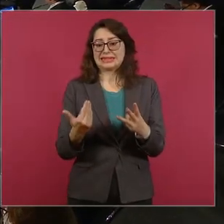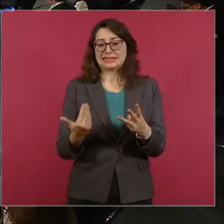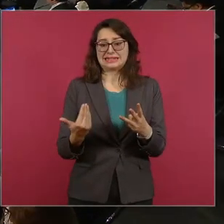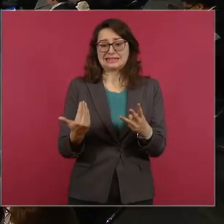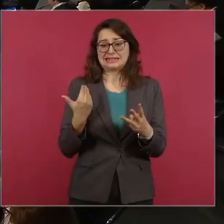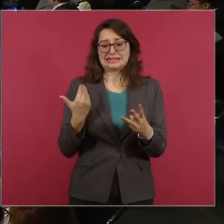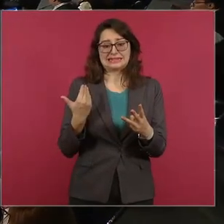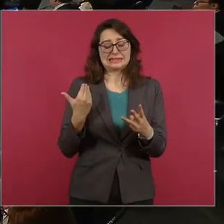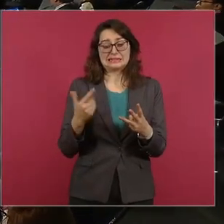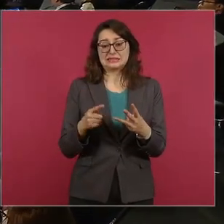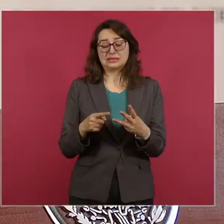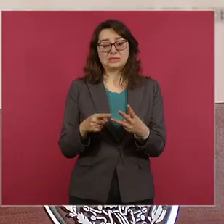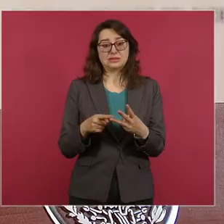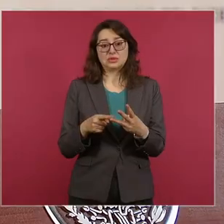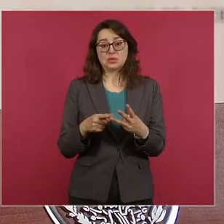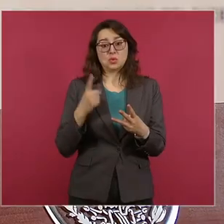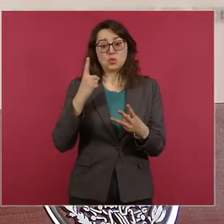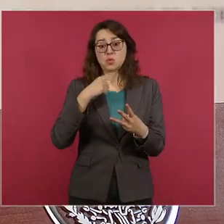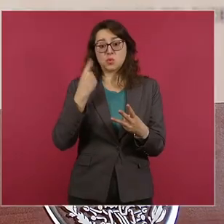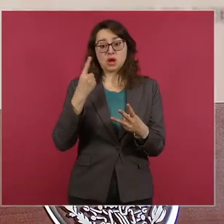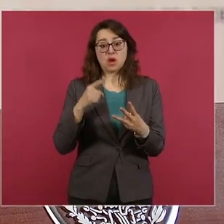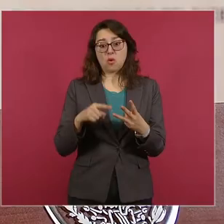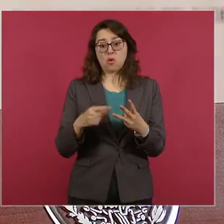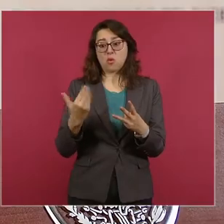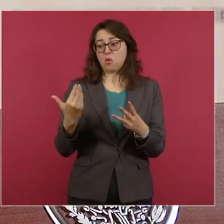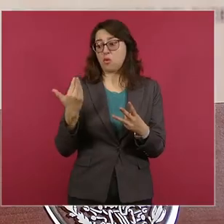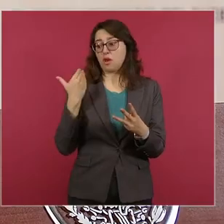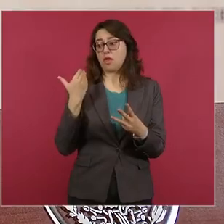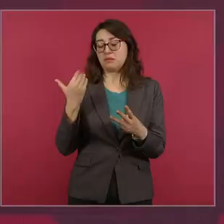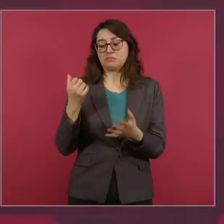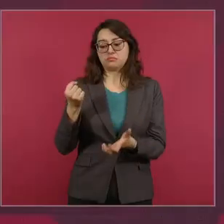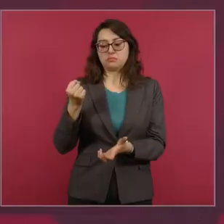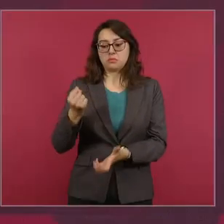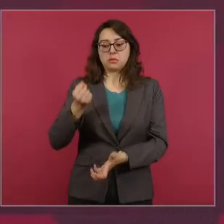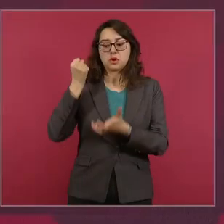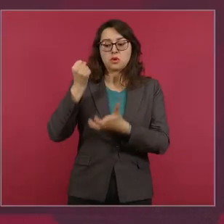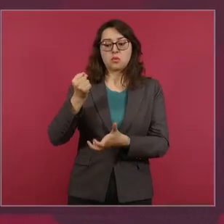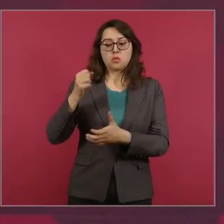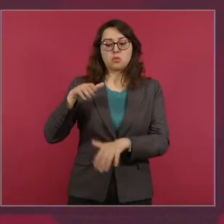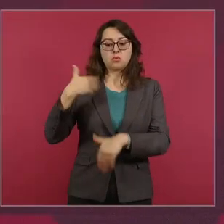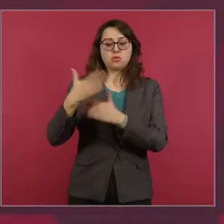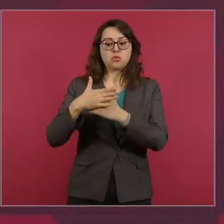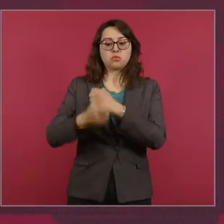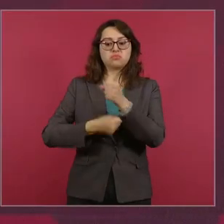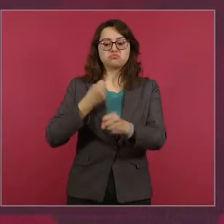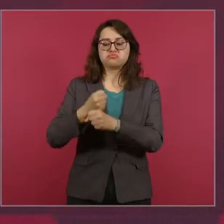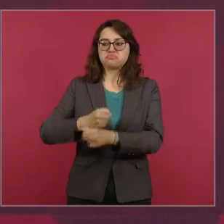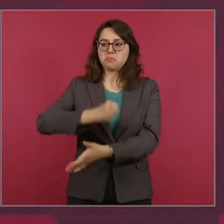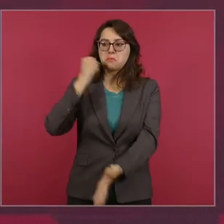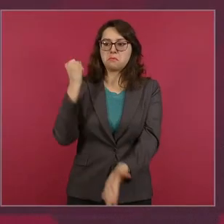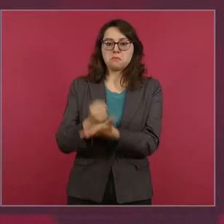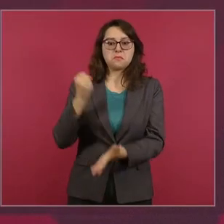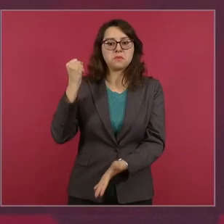se aprobó el presupuesto, estoy contentísimo,